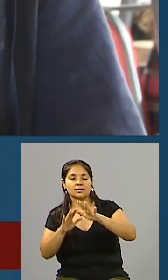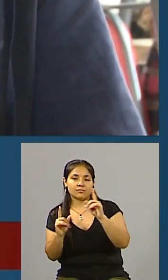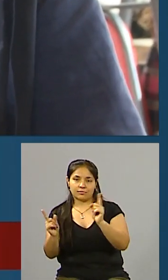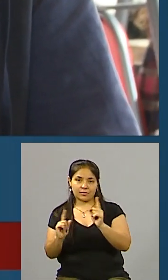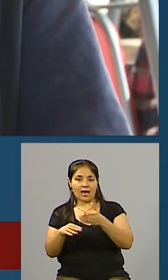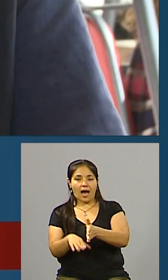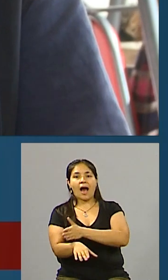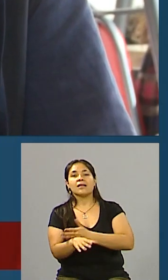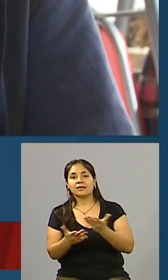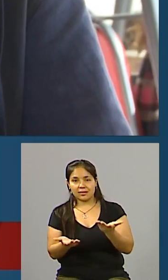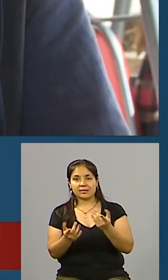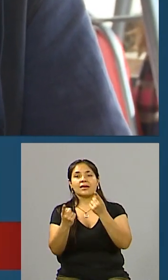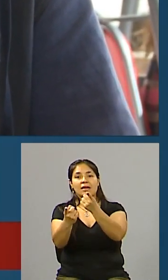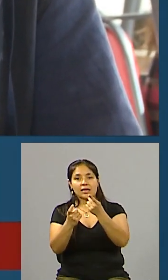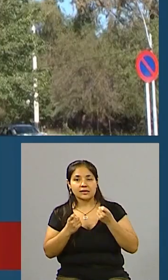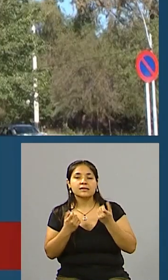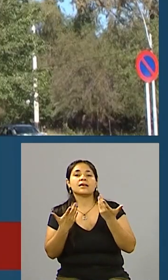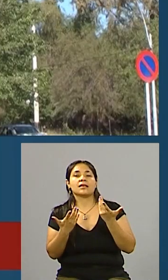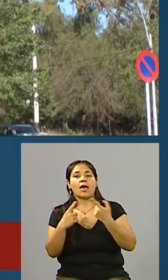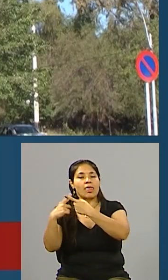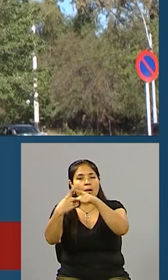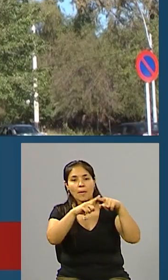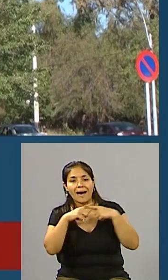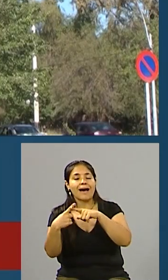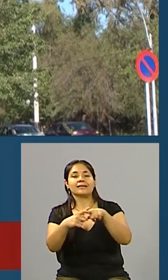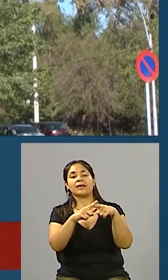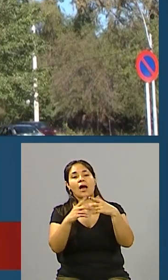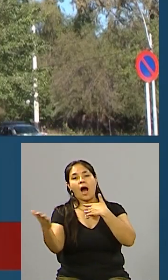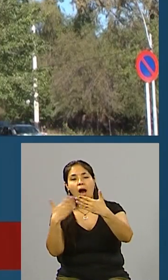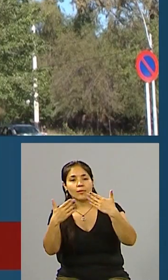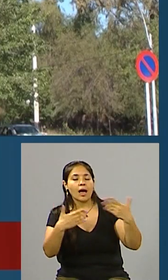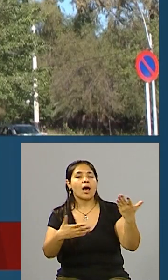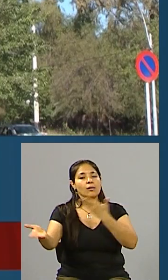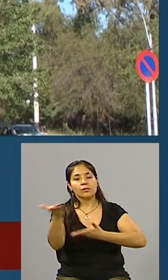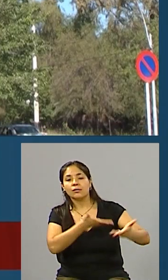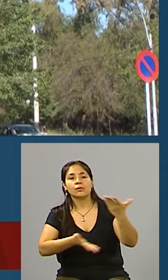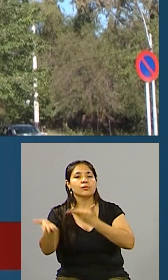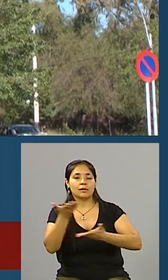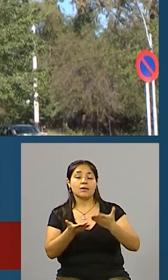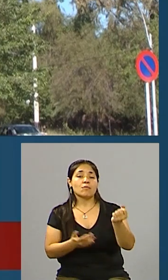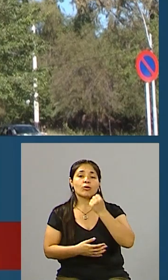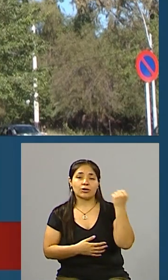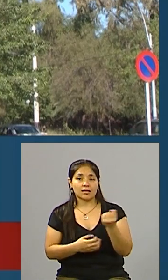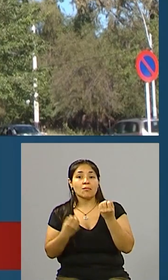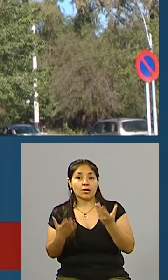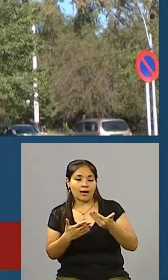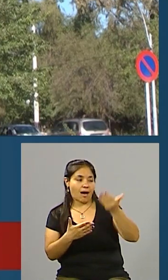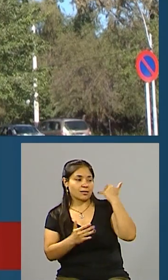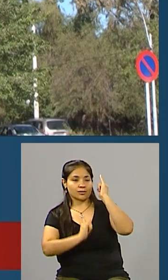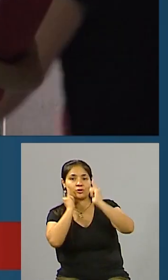gran cantidad de necesidad de discutir, charlar, etc. ¿Por qué? Decíamos hace unos minutos